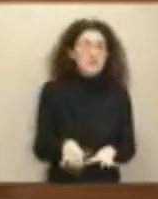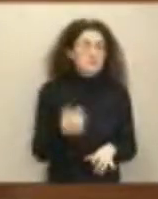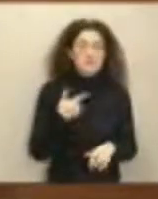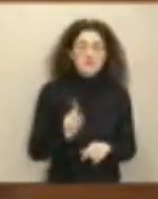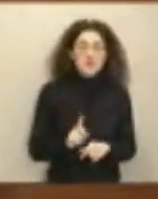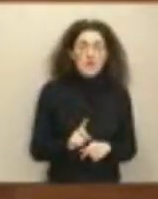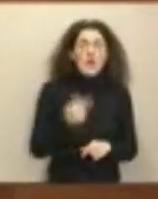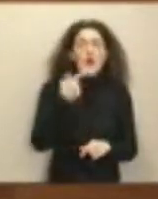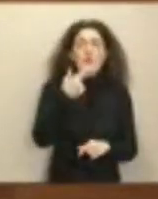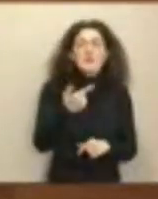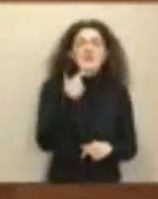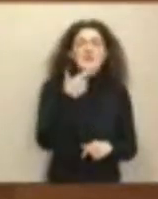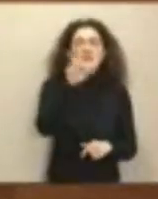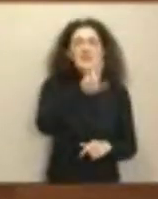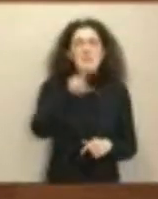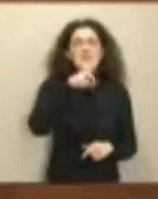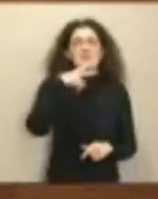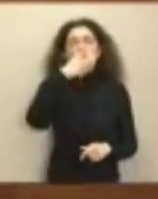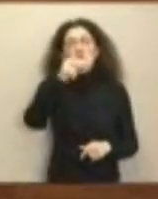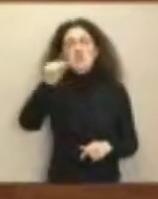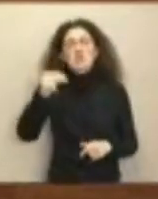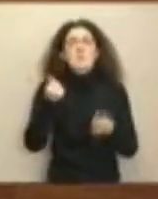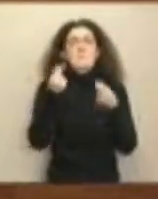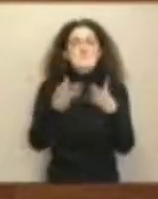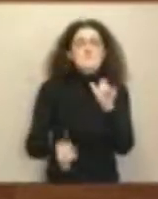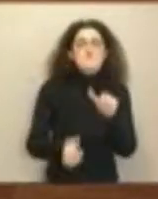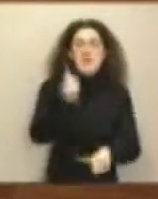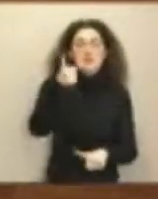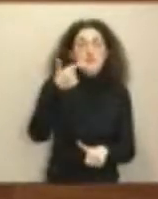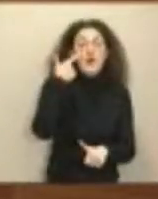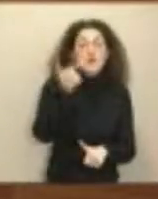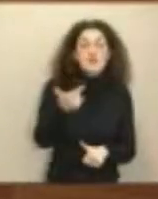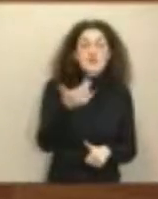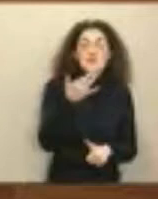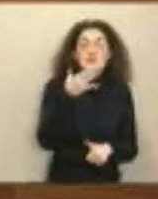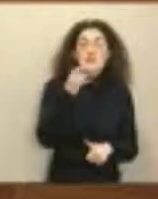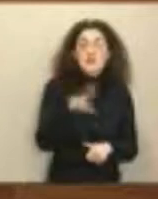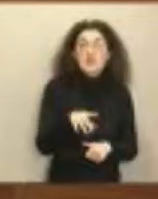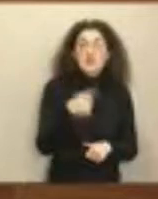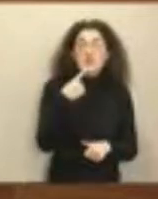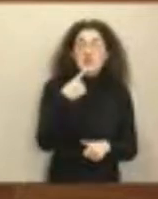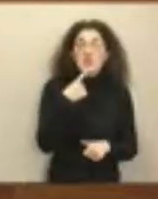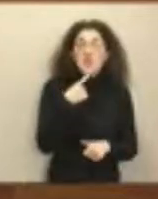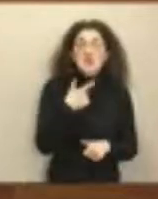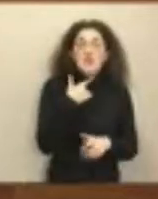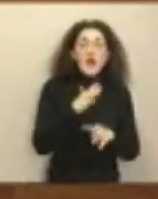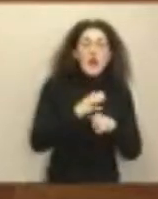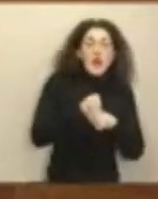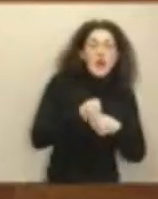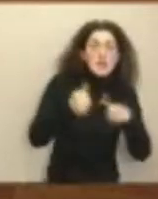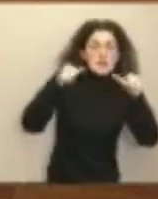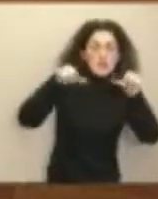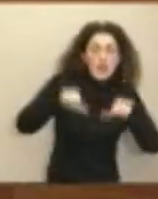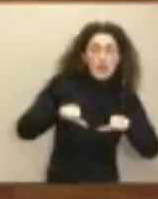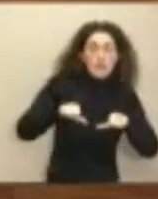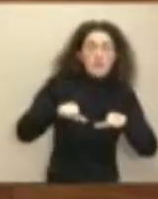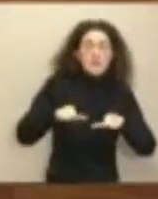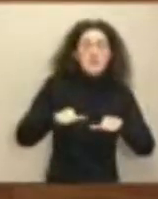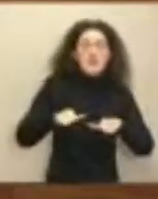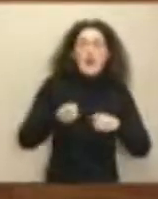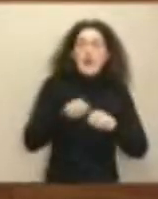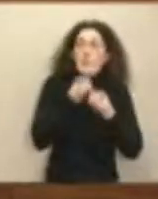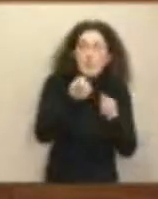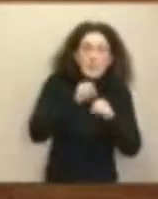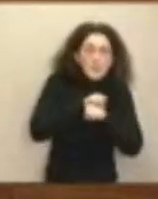dice más veces no, a ver quién traslada más agonía y decadencia a